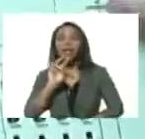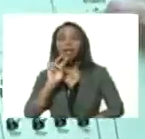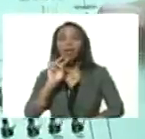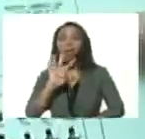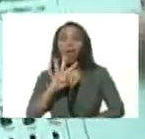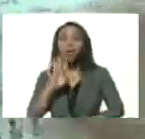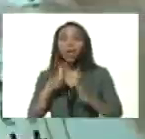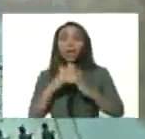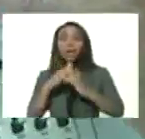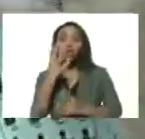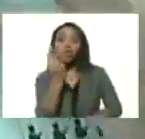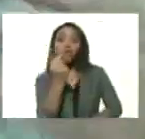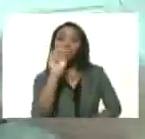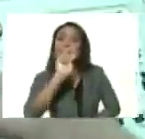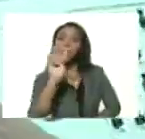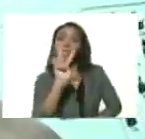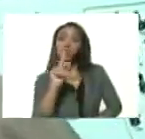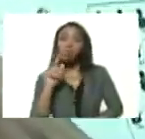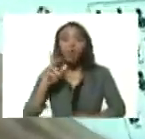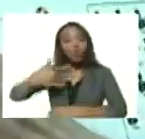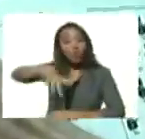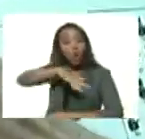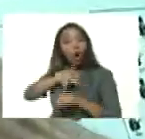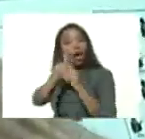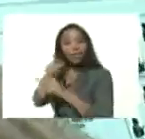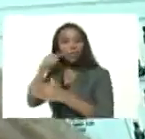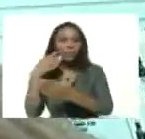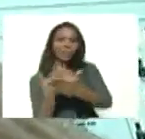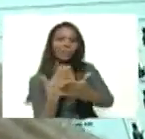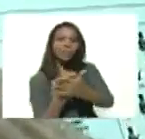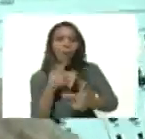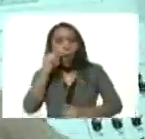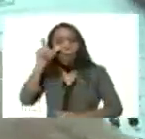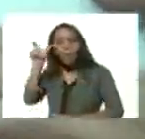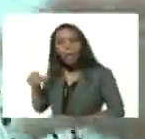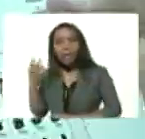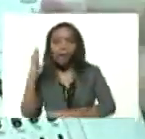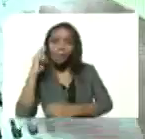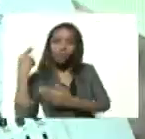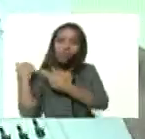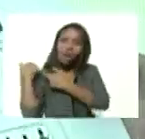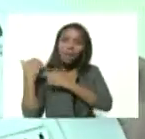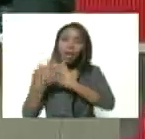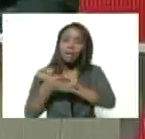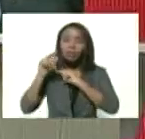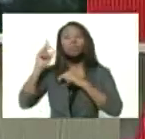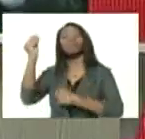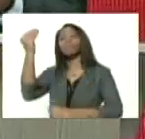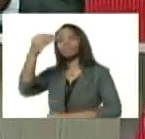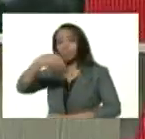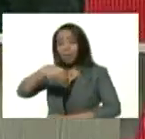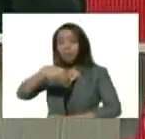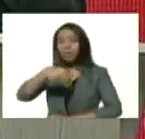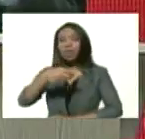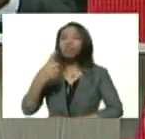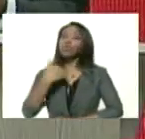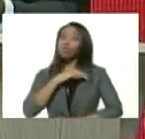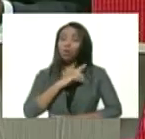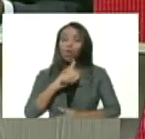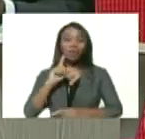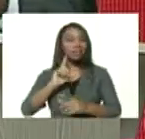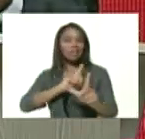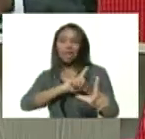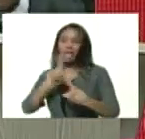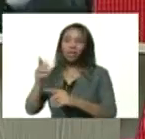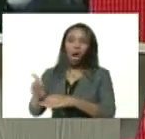número 22. Todo esto por el testimonio de Fernández Figuera, pero además ya teníamos la